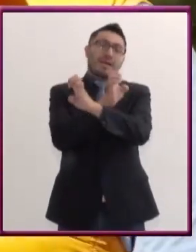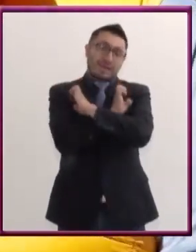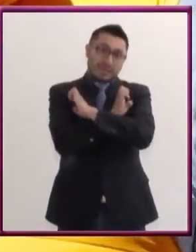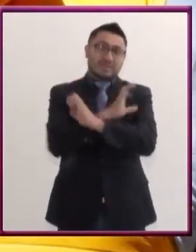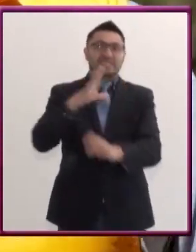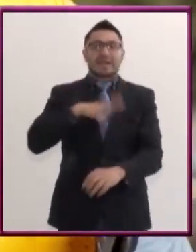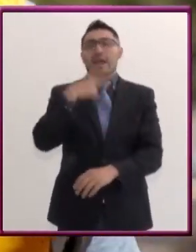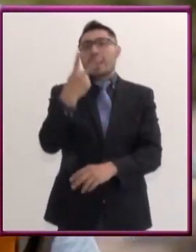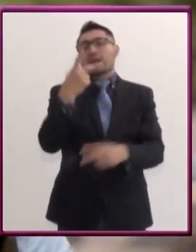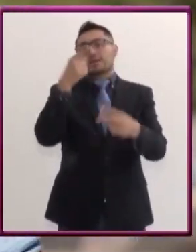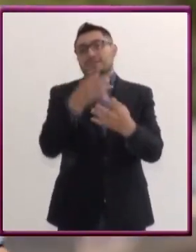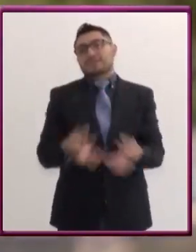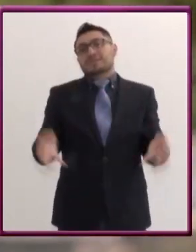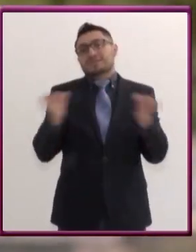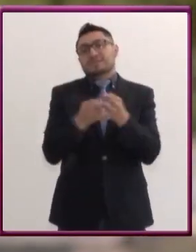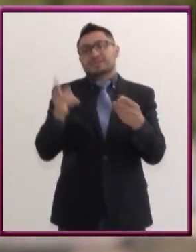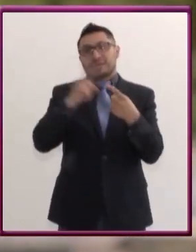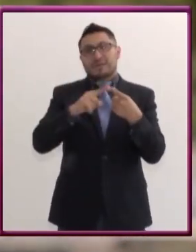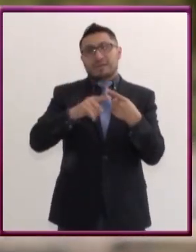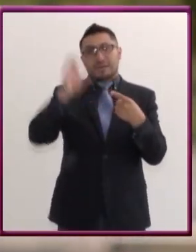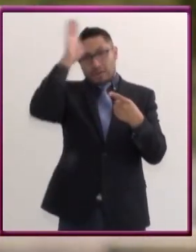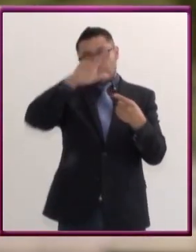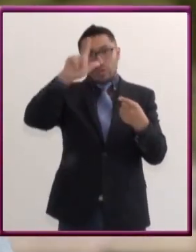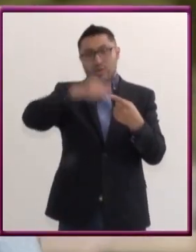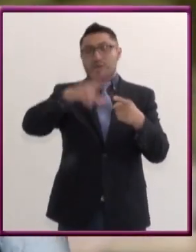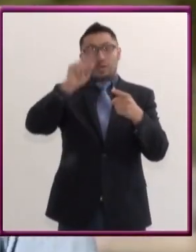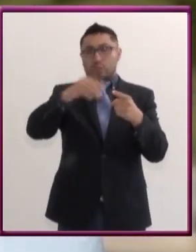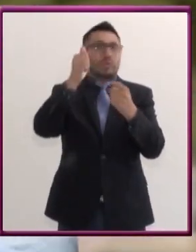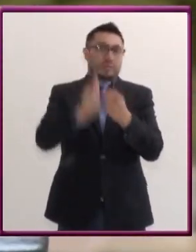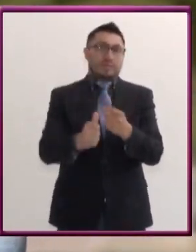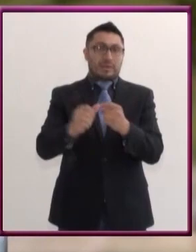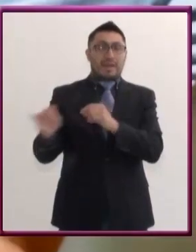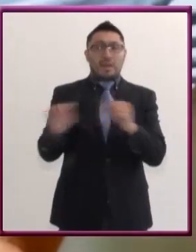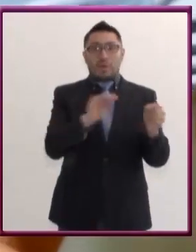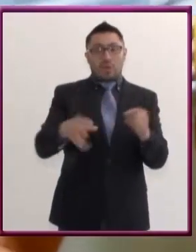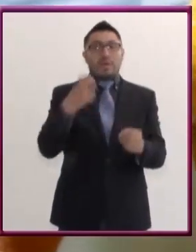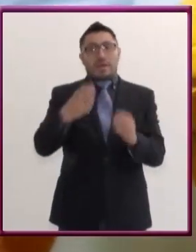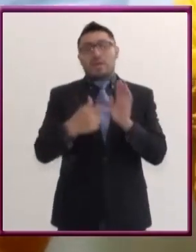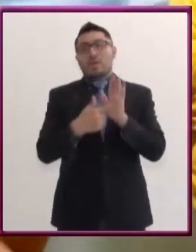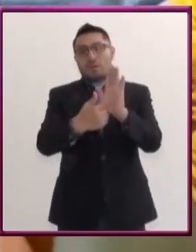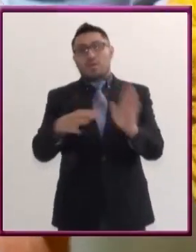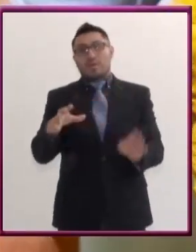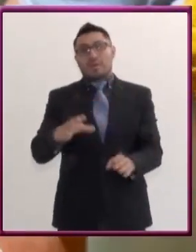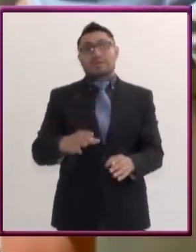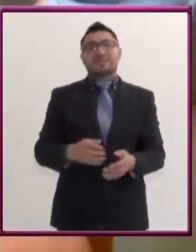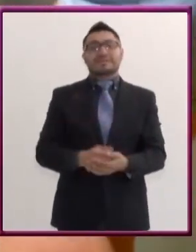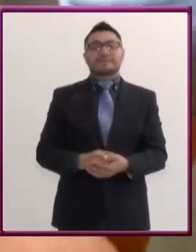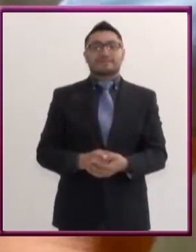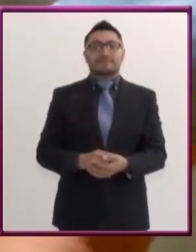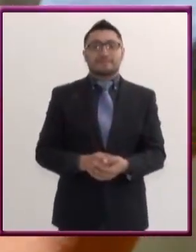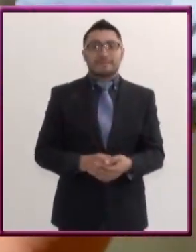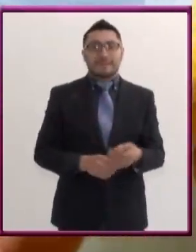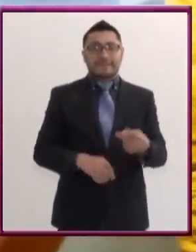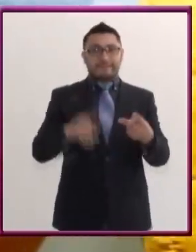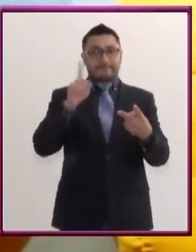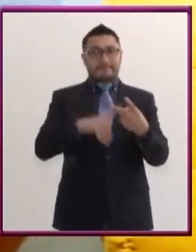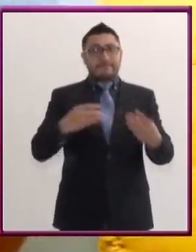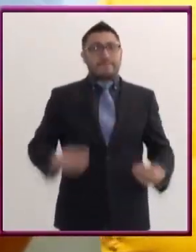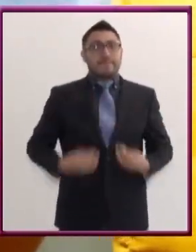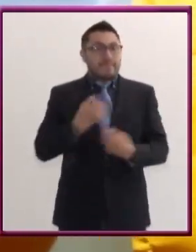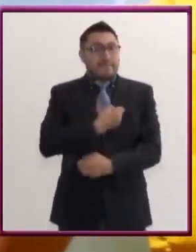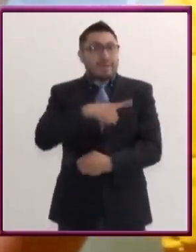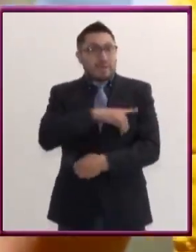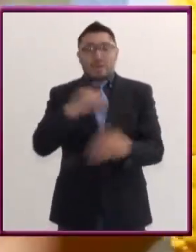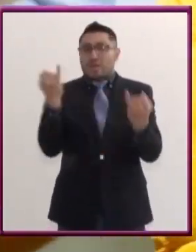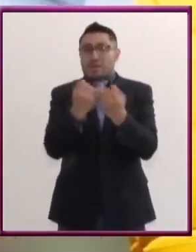La cultura no es estática, se mueve. Y como muestra el capítulo de Hacer el Bien. Vida Saludable no se queda atrás y nos pregunta, sobre